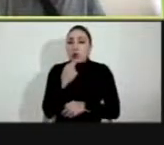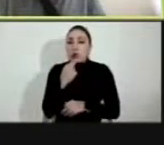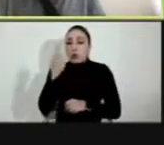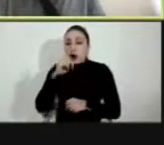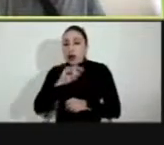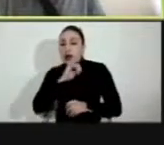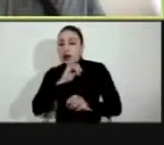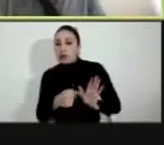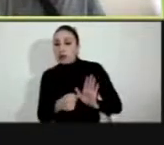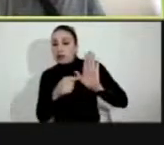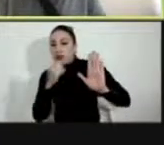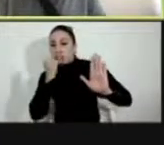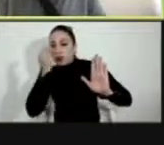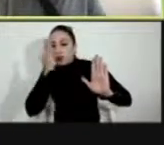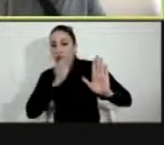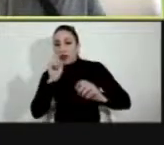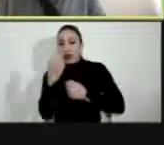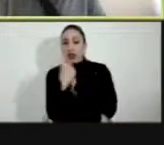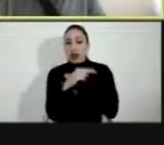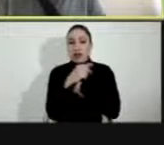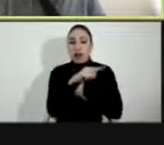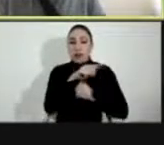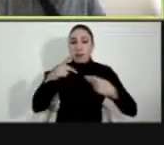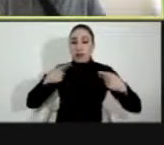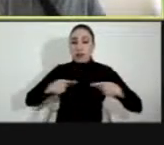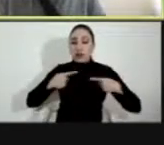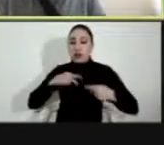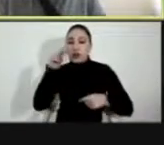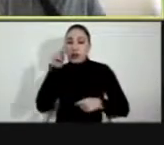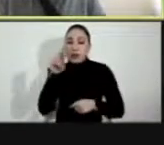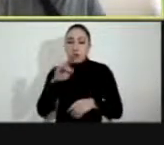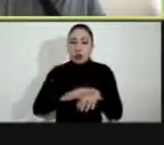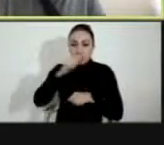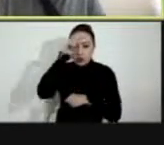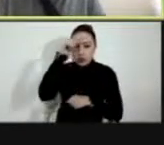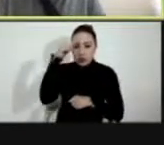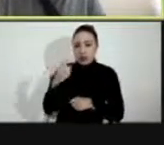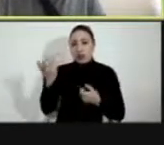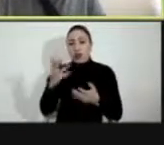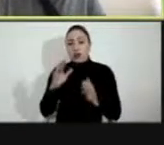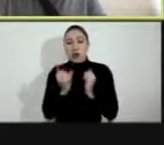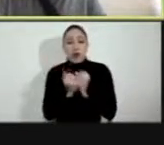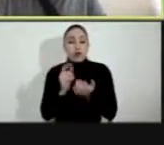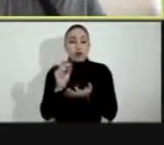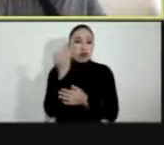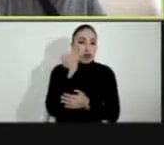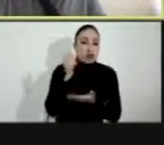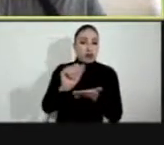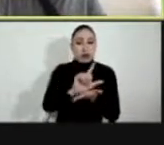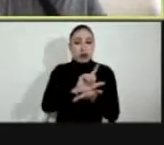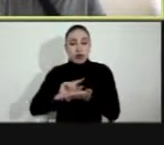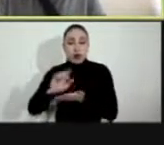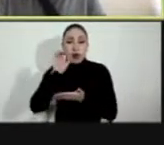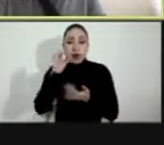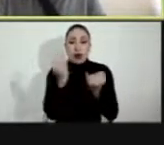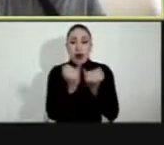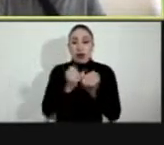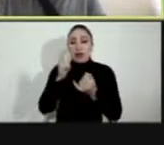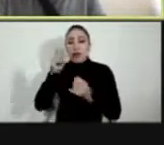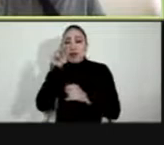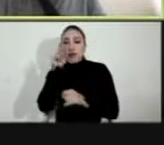la televisión, las redes sociales, videospot y fichas de identificación en transporte público, en donde